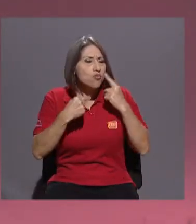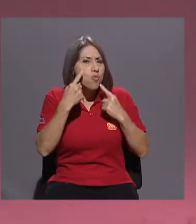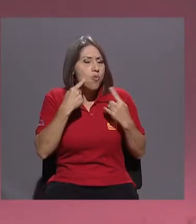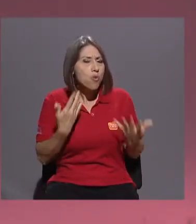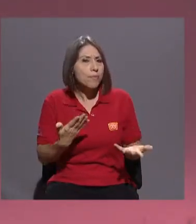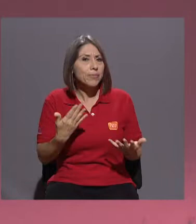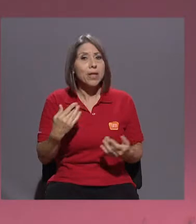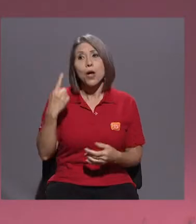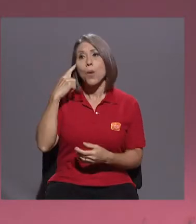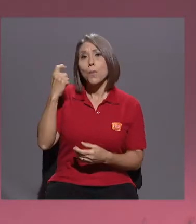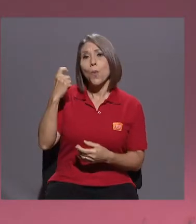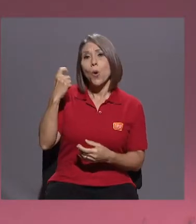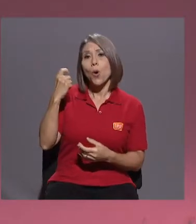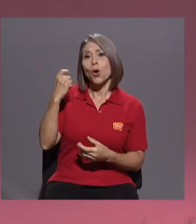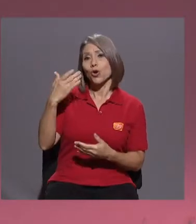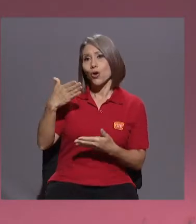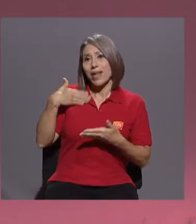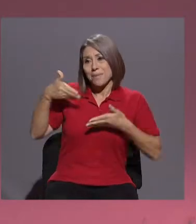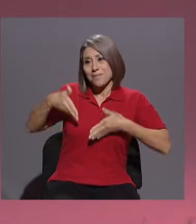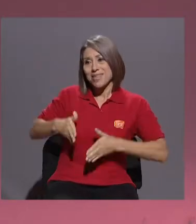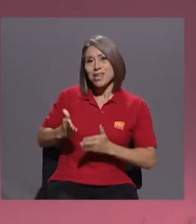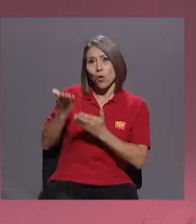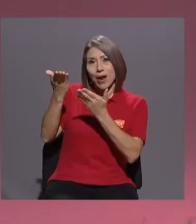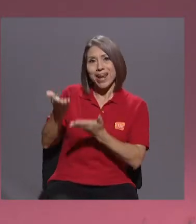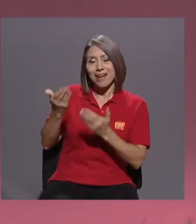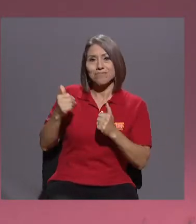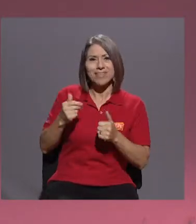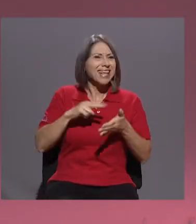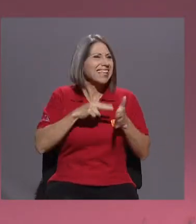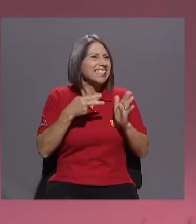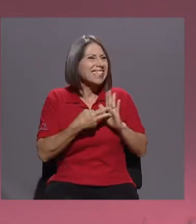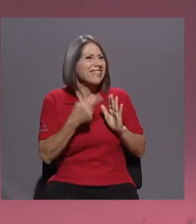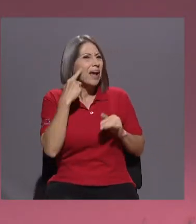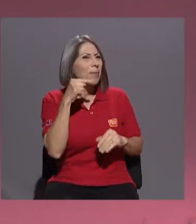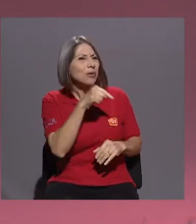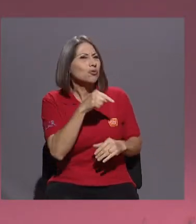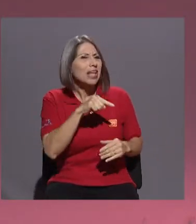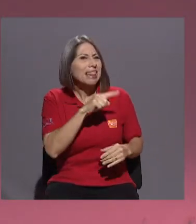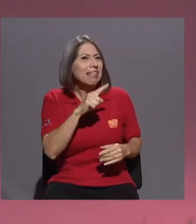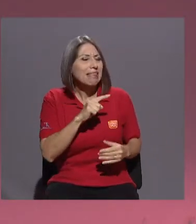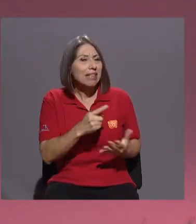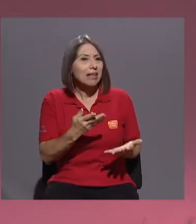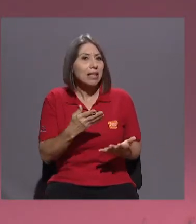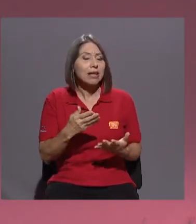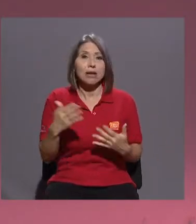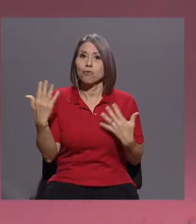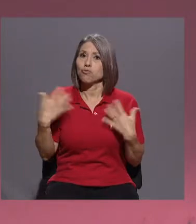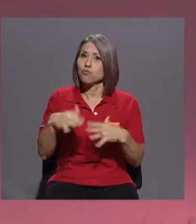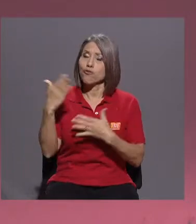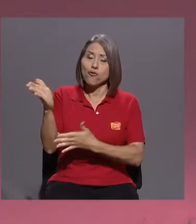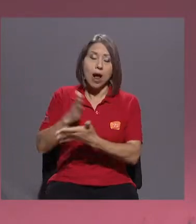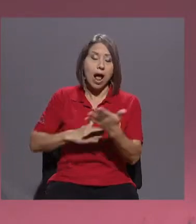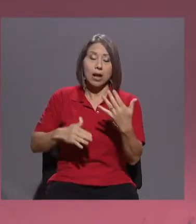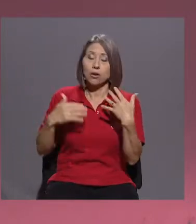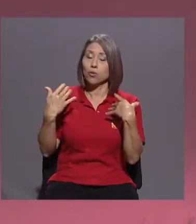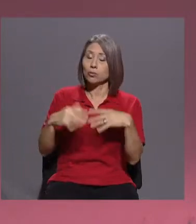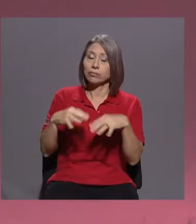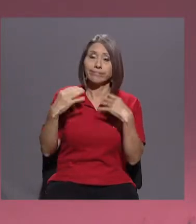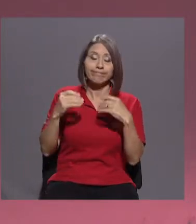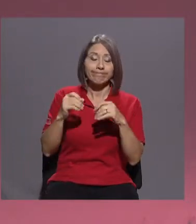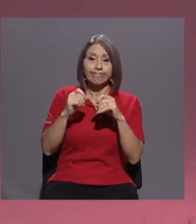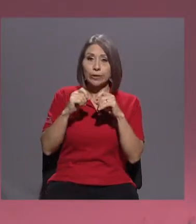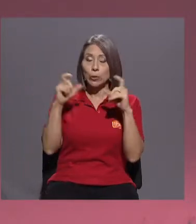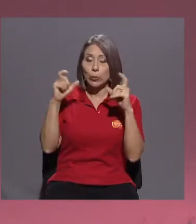Porque Por lo que Mi hijo era Porque era Que significaba eso Para usted Ah Fue algo Increíble